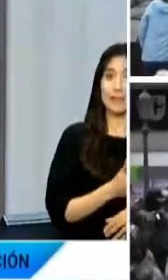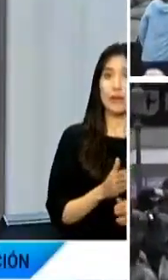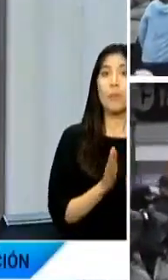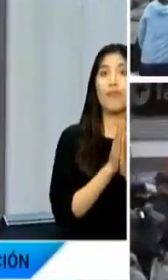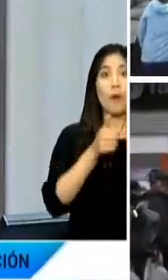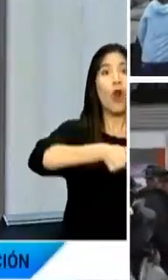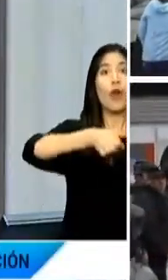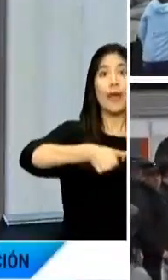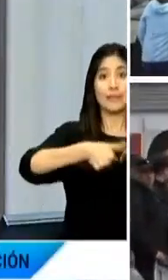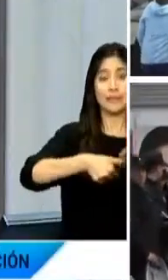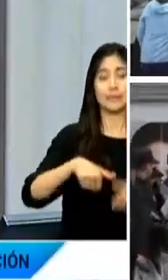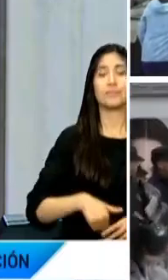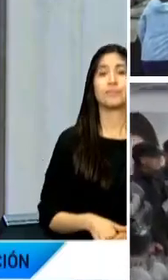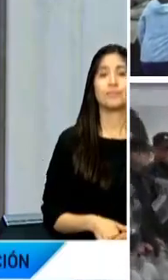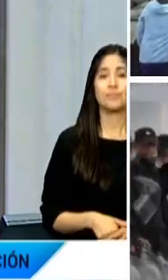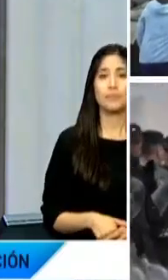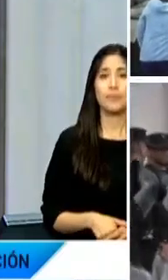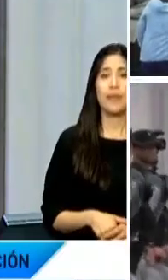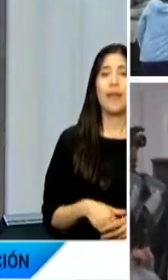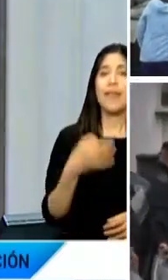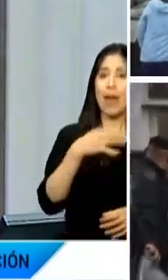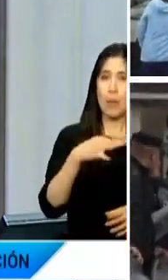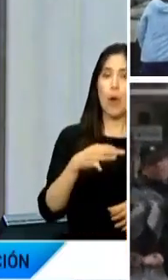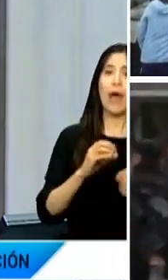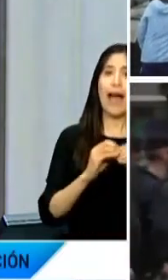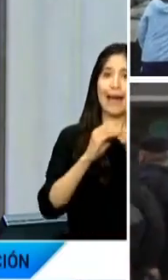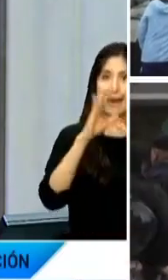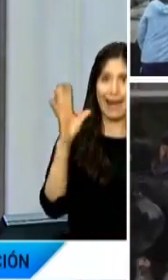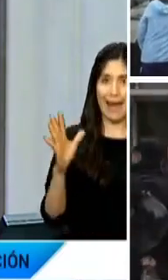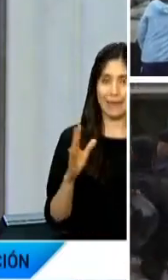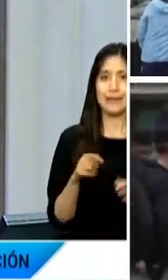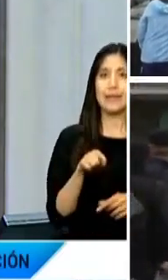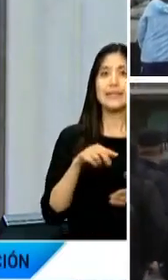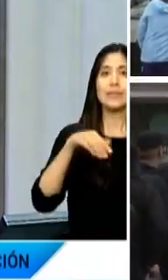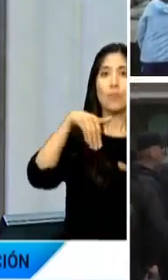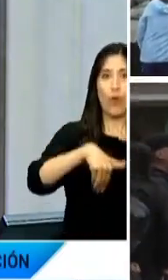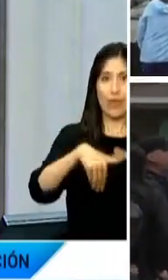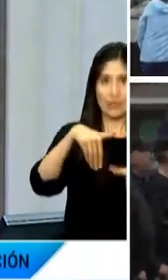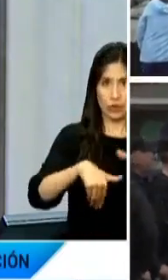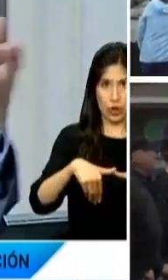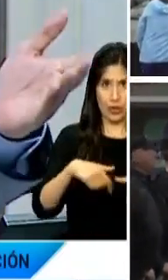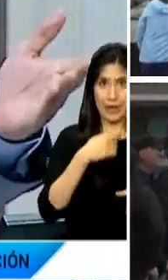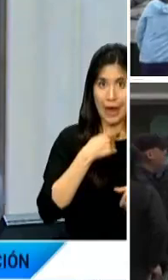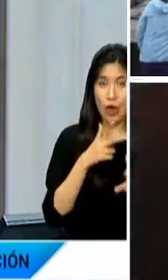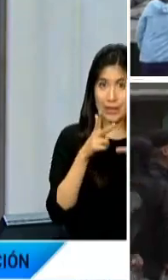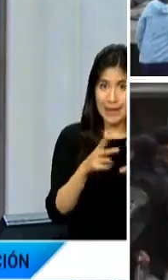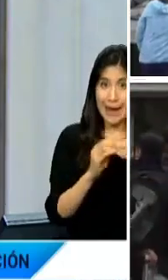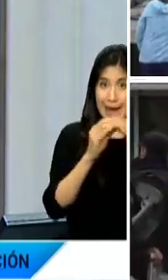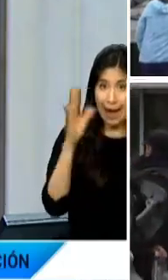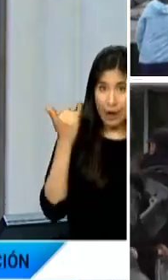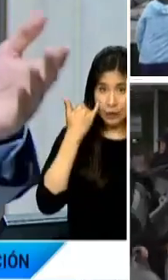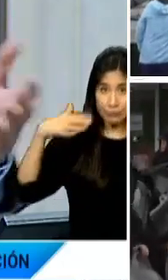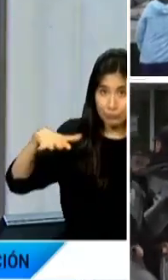Sí, señor, se insiste o no se insiste, ya van a votar, Es inminente, van a votar. El gobierno está